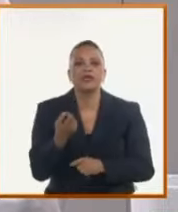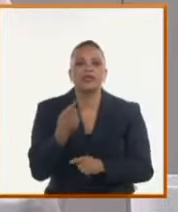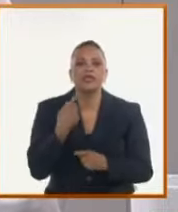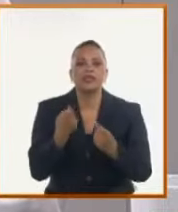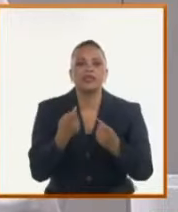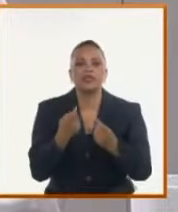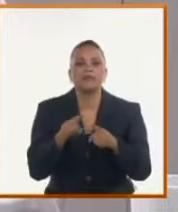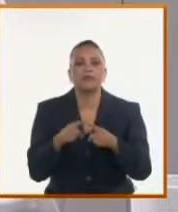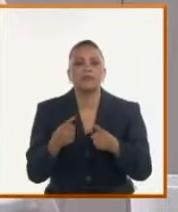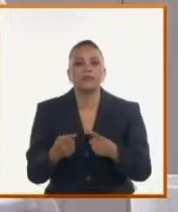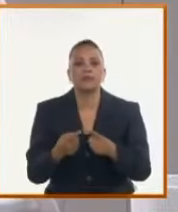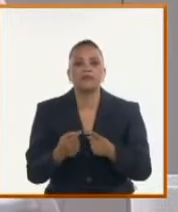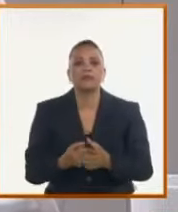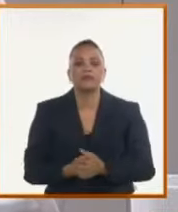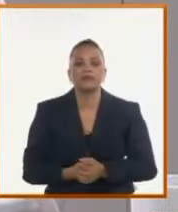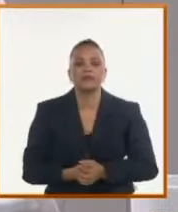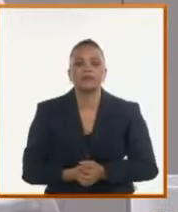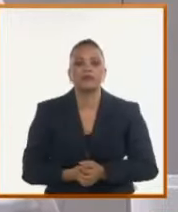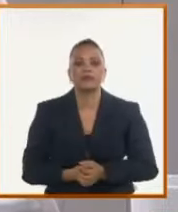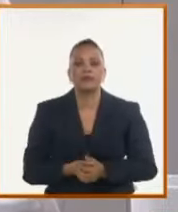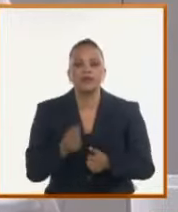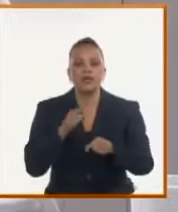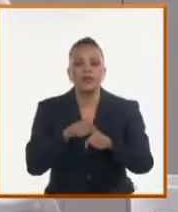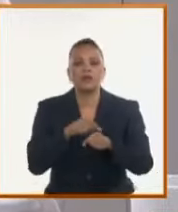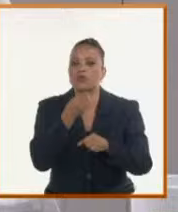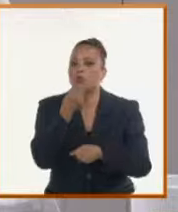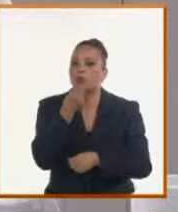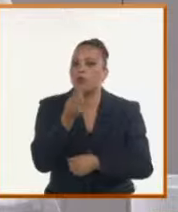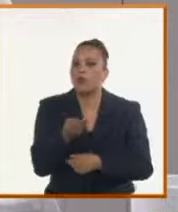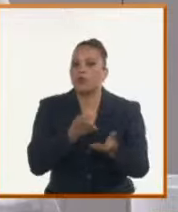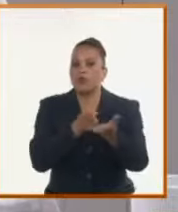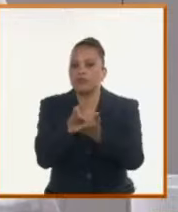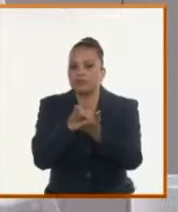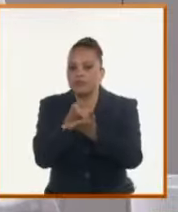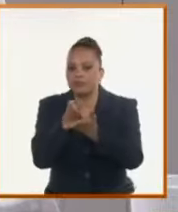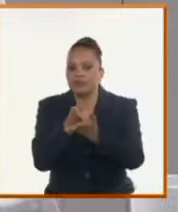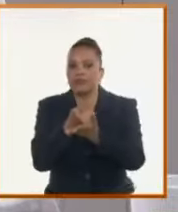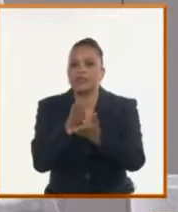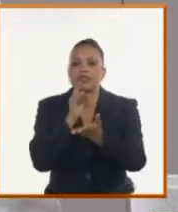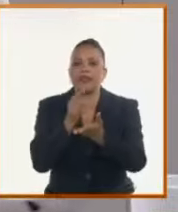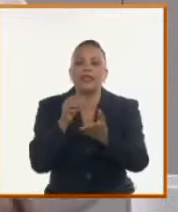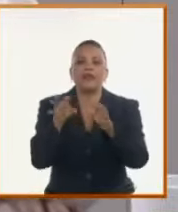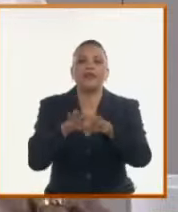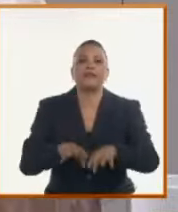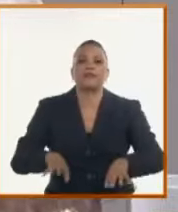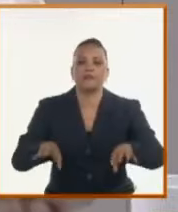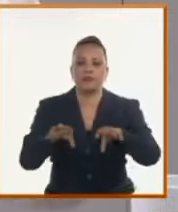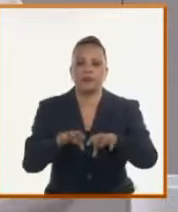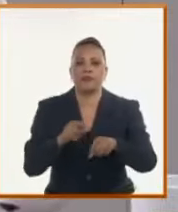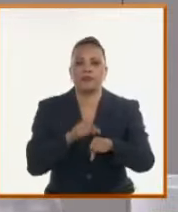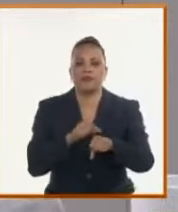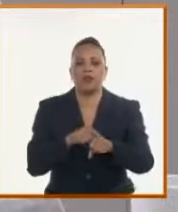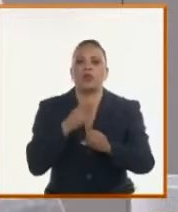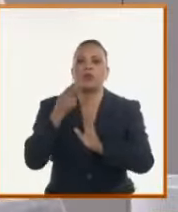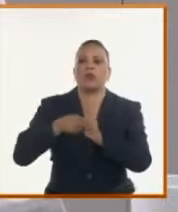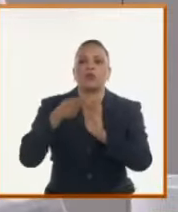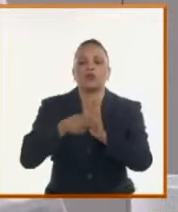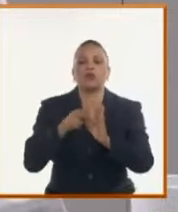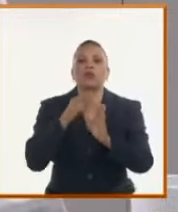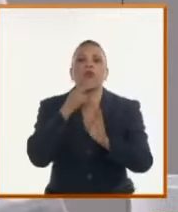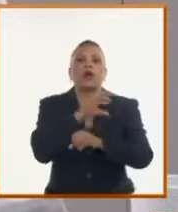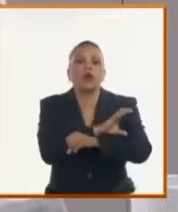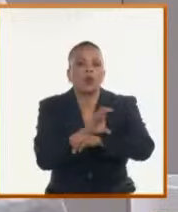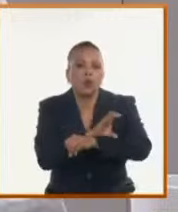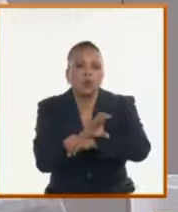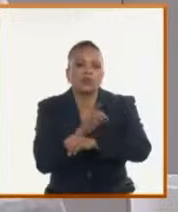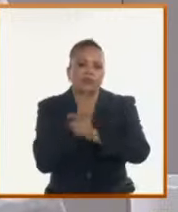llegó no estuvo disponible y no fue posible mantener el cdt del material rante o sea estamos hablando locomotoras y coches sobre